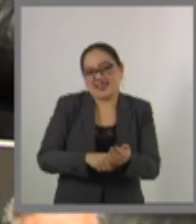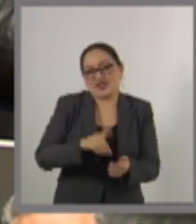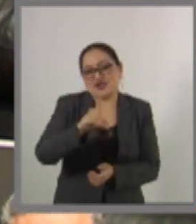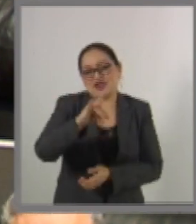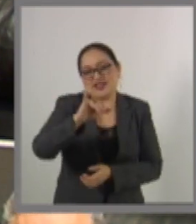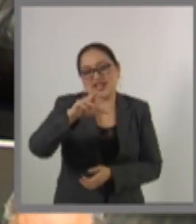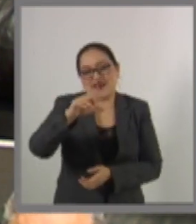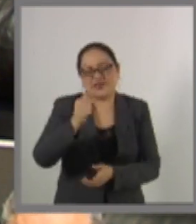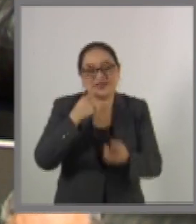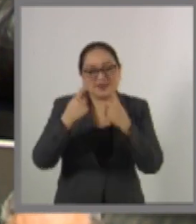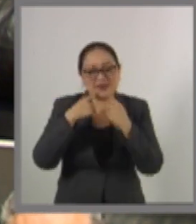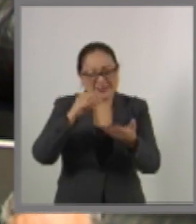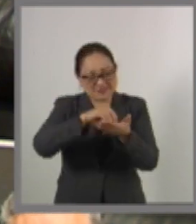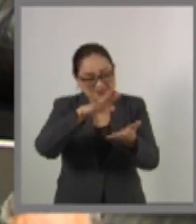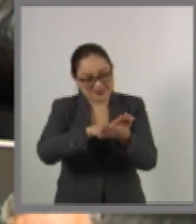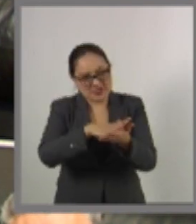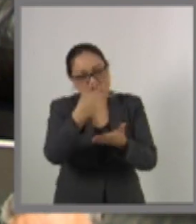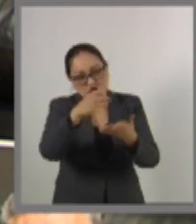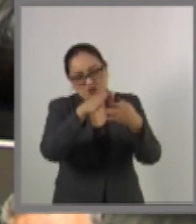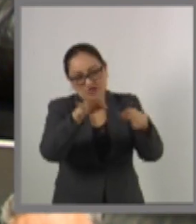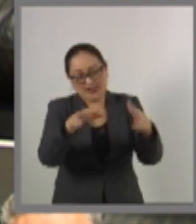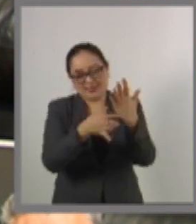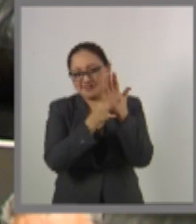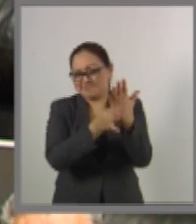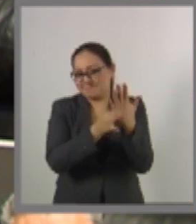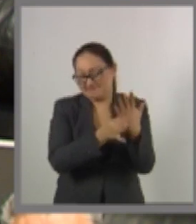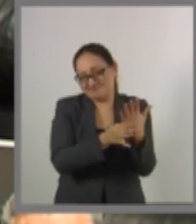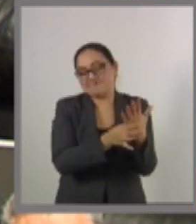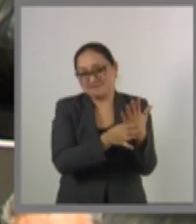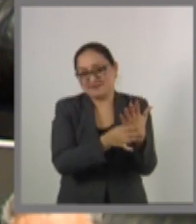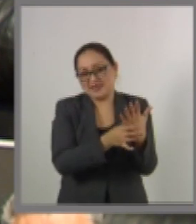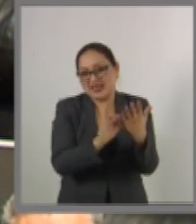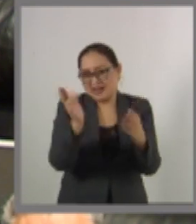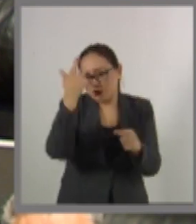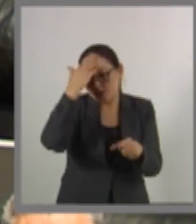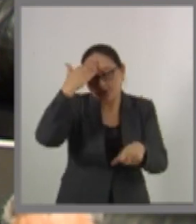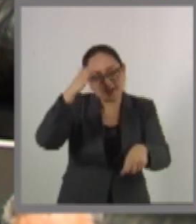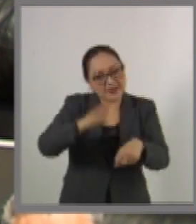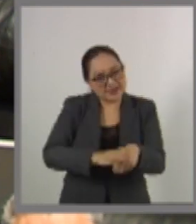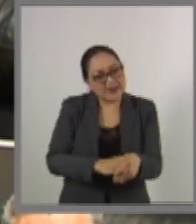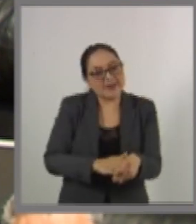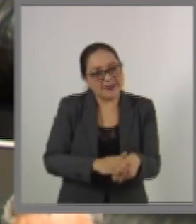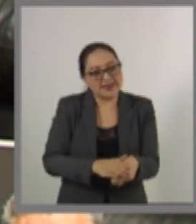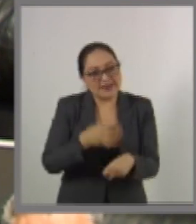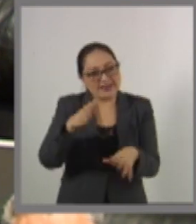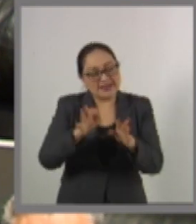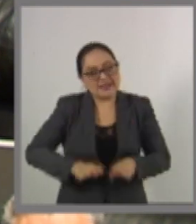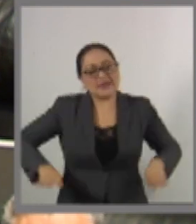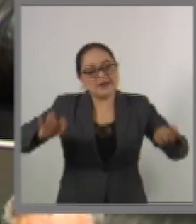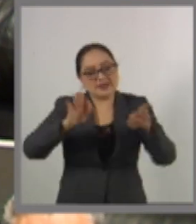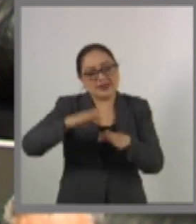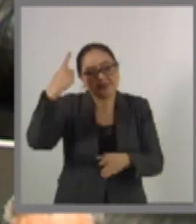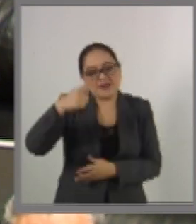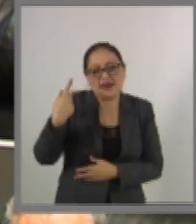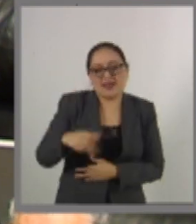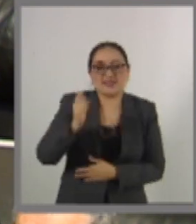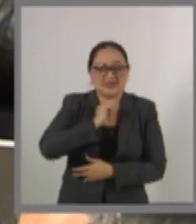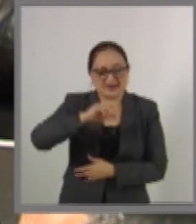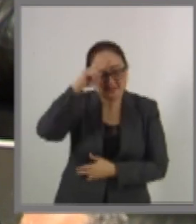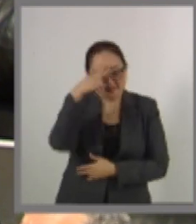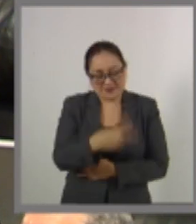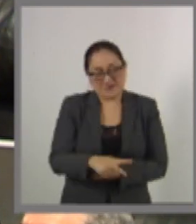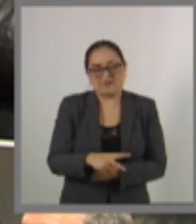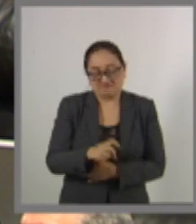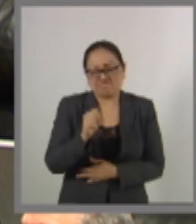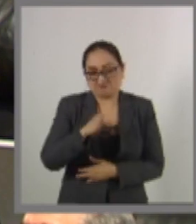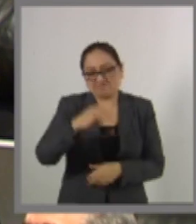debates para que sean recordadas como frases trascendentes en la historia del Senado